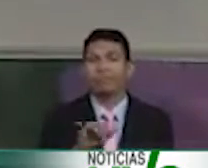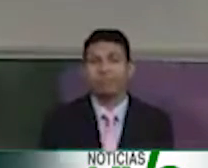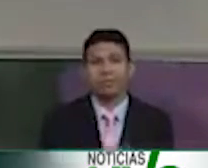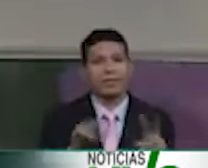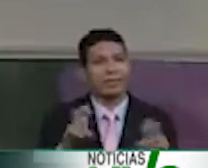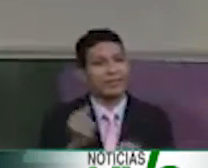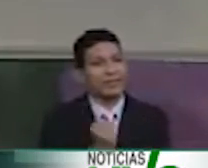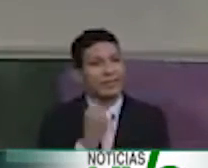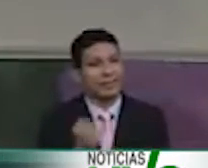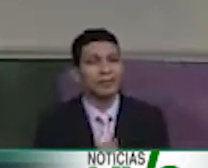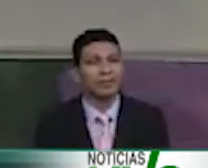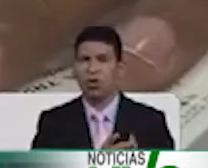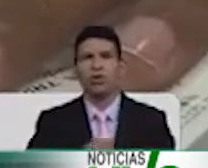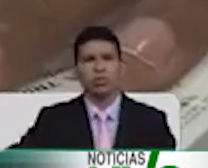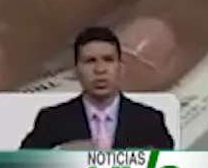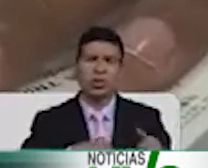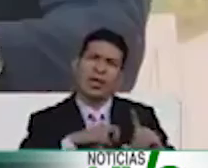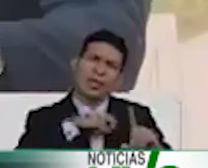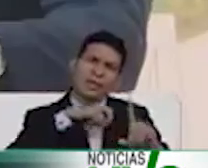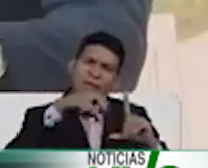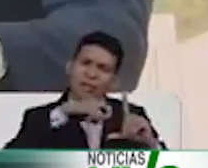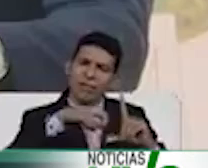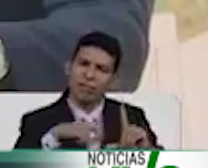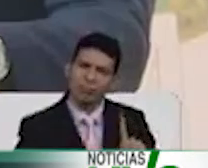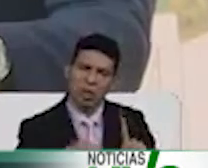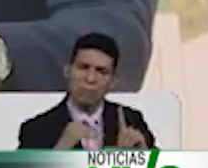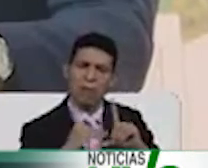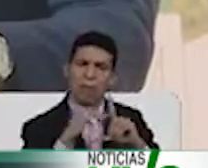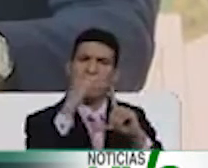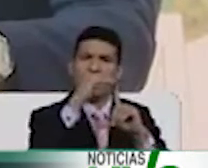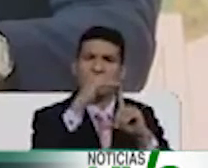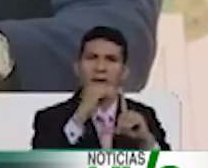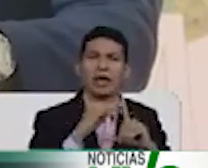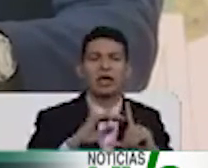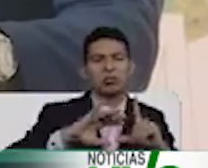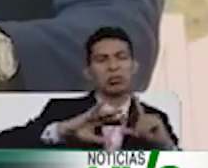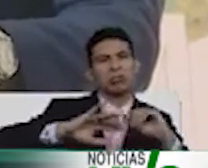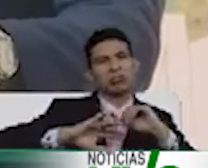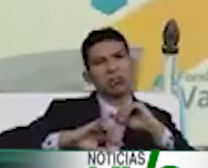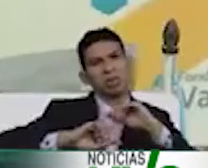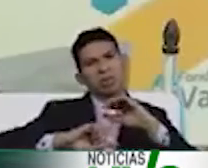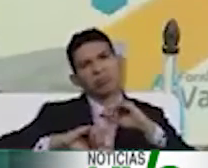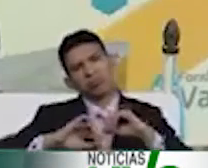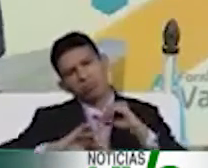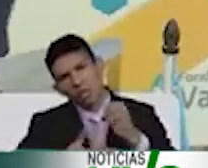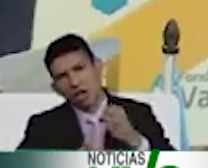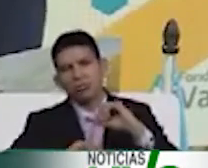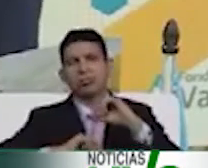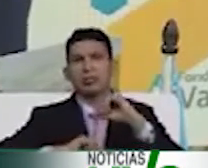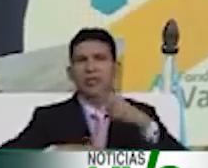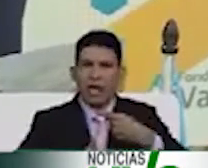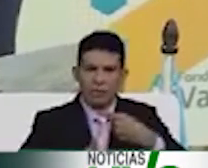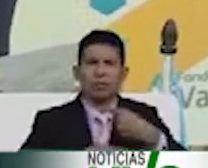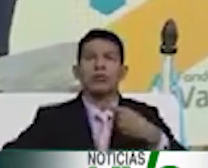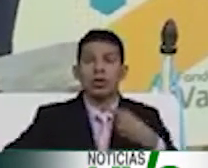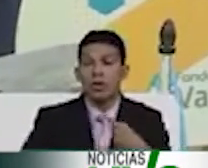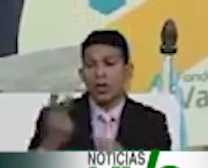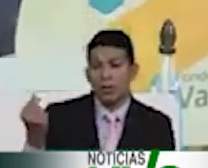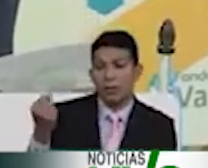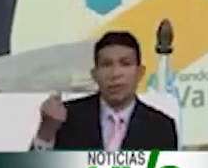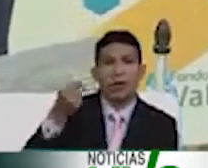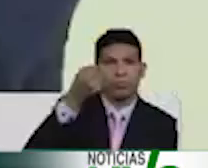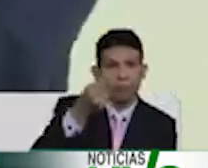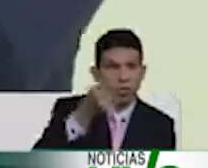desempleo y la única forma es apoyando a esas personas que venían trabajando su emprendimiento, que ya